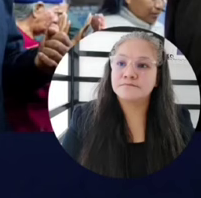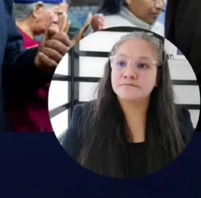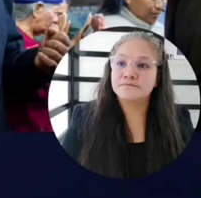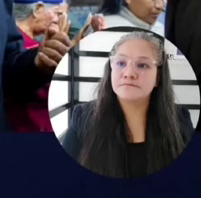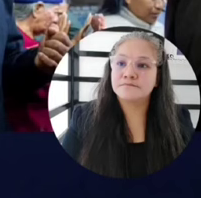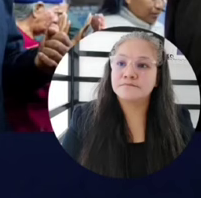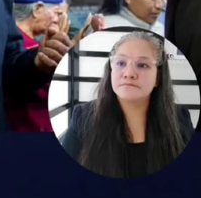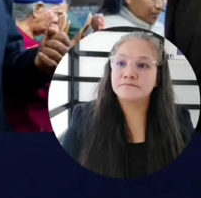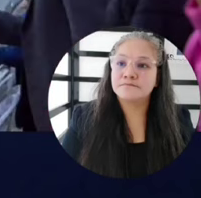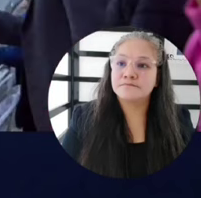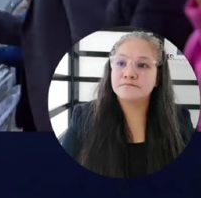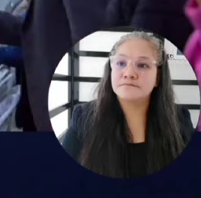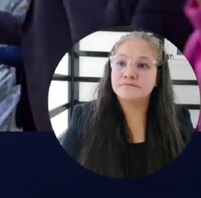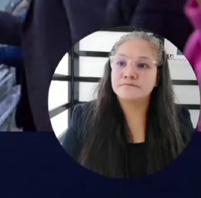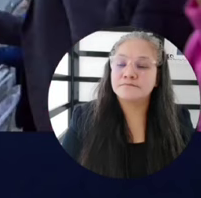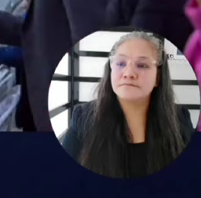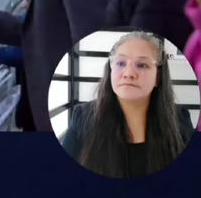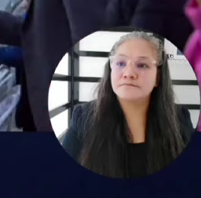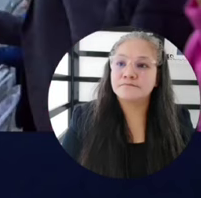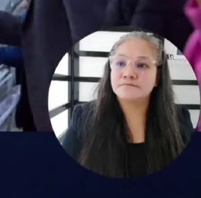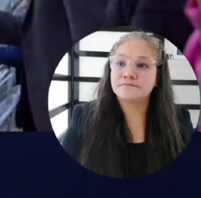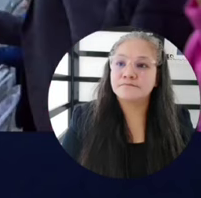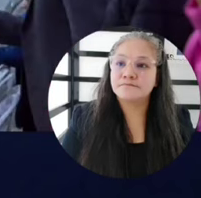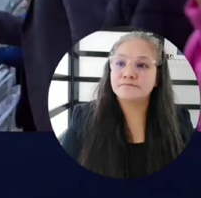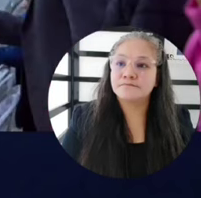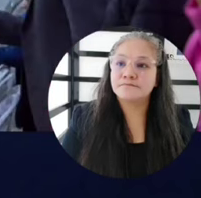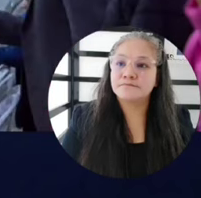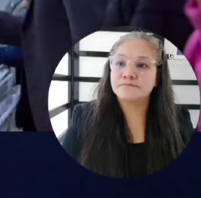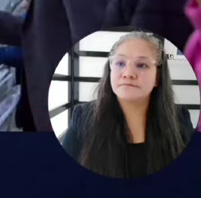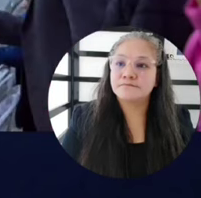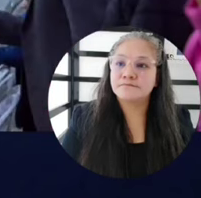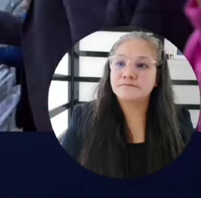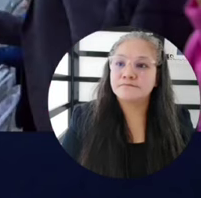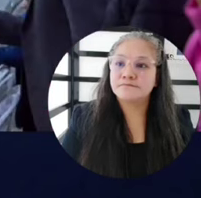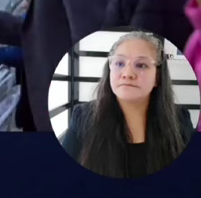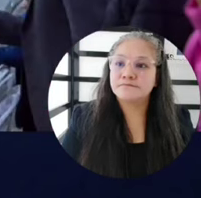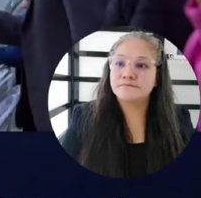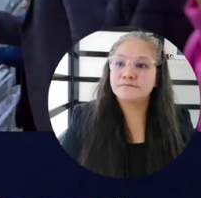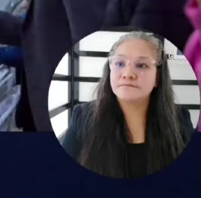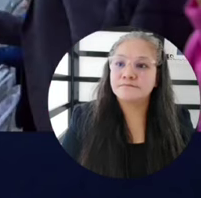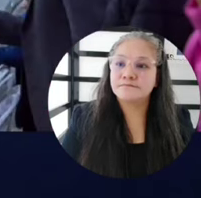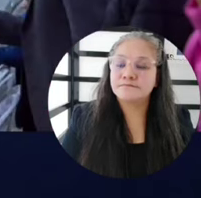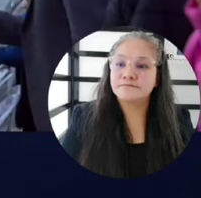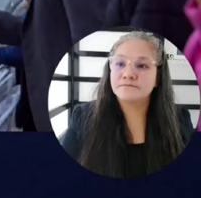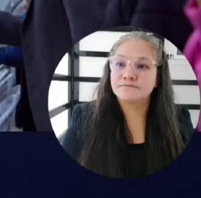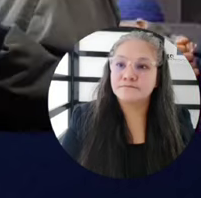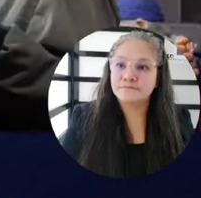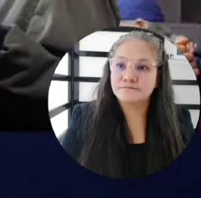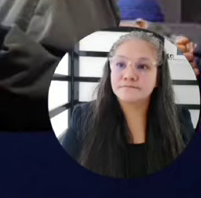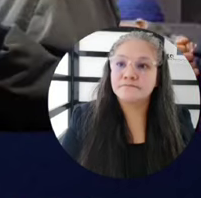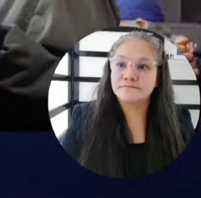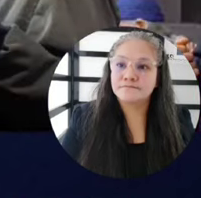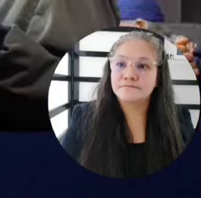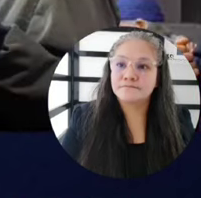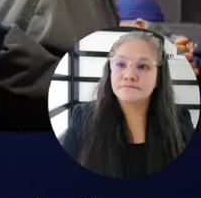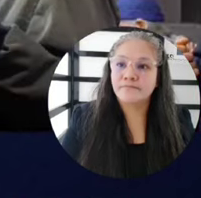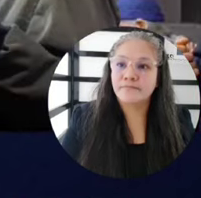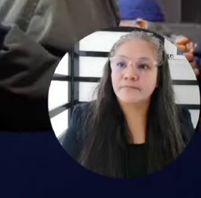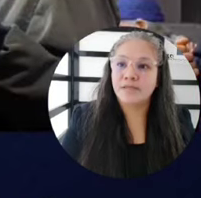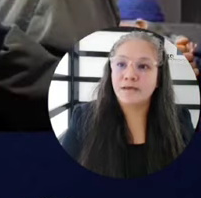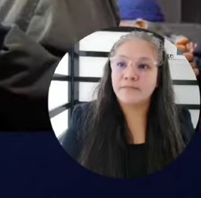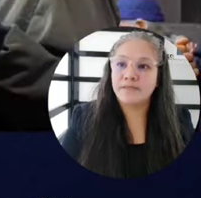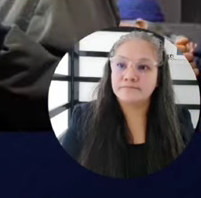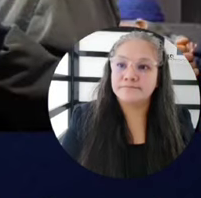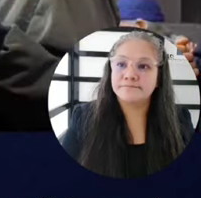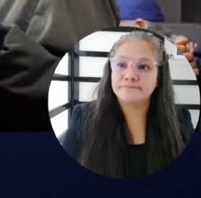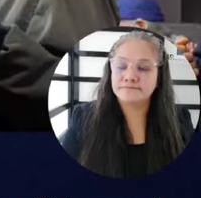venir al altar arrancan y se van tranquilamente. Y a mí me preocupa, yo digo, pero este pueblo, ¿por qué no valora este momento? Si es un alma la que está pasando, de